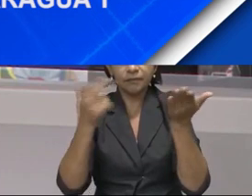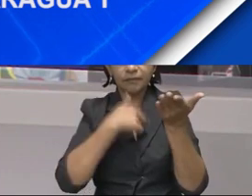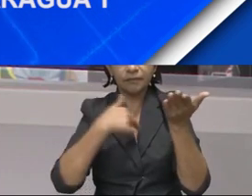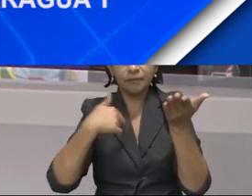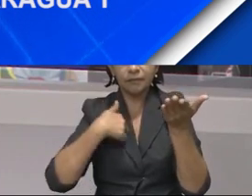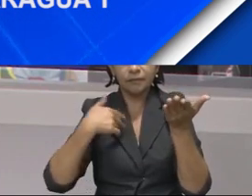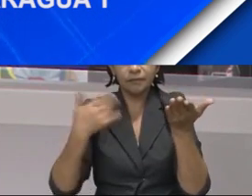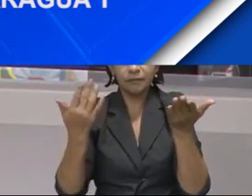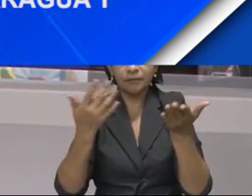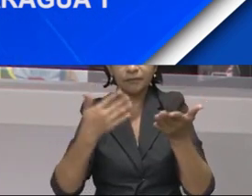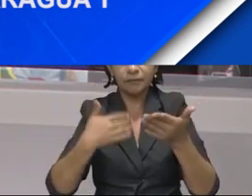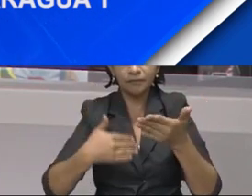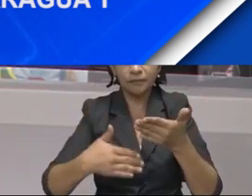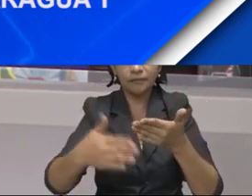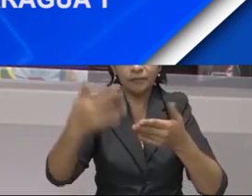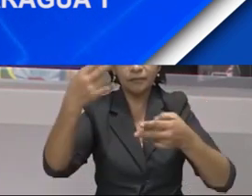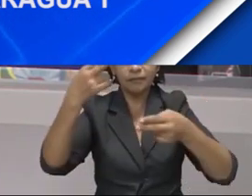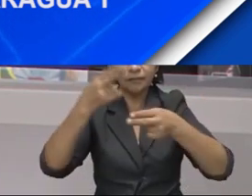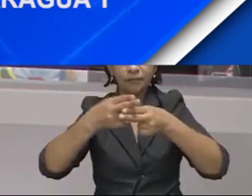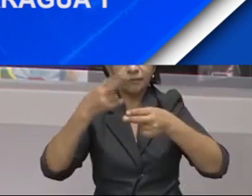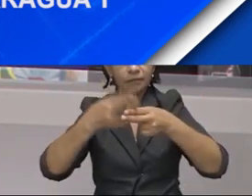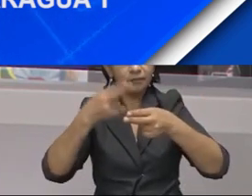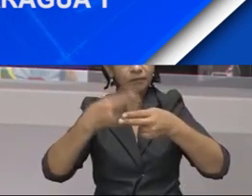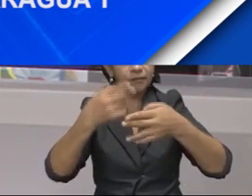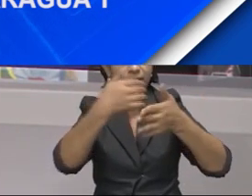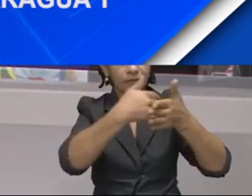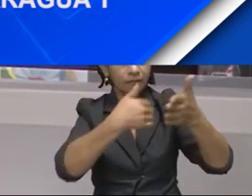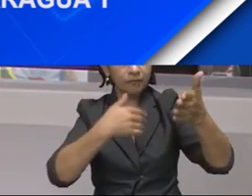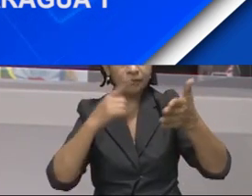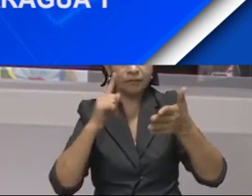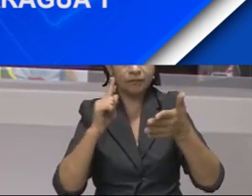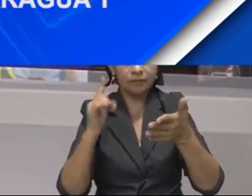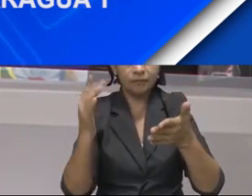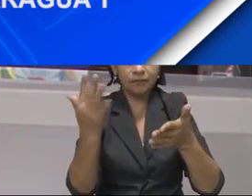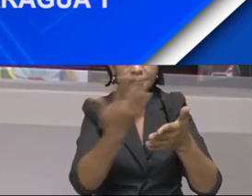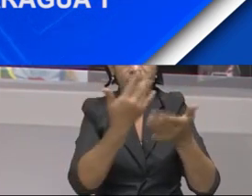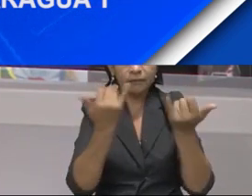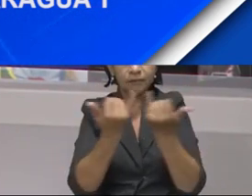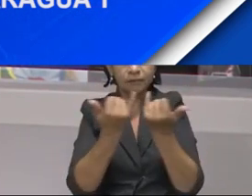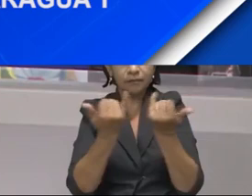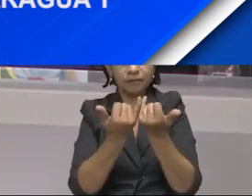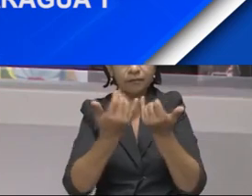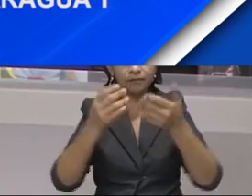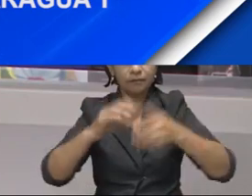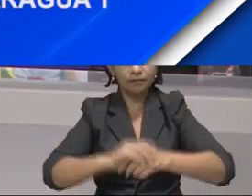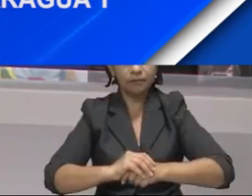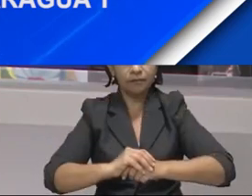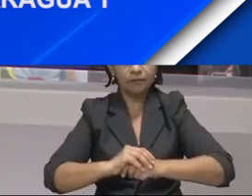en materia aduanera en lo sucesivo denominada solicitud, toda la información